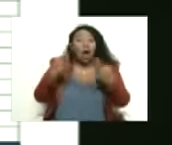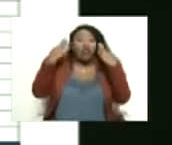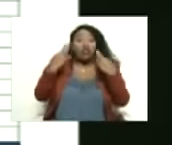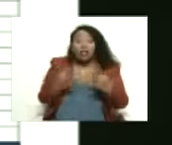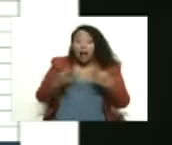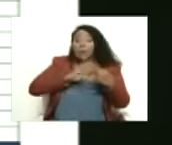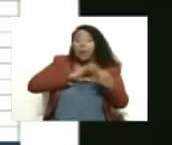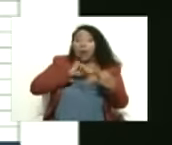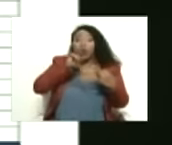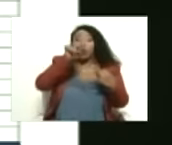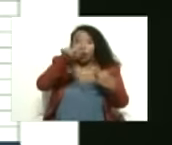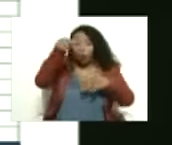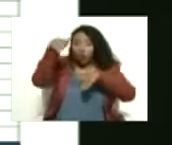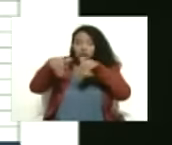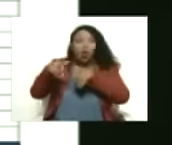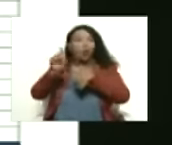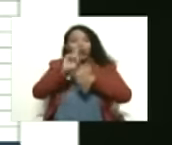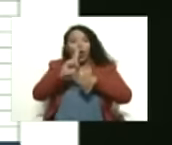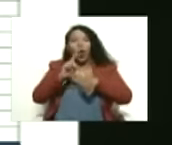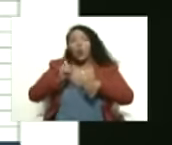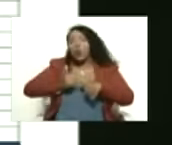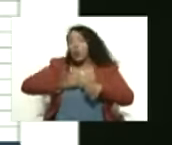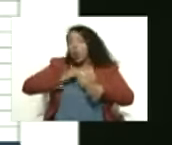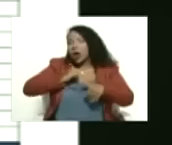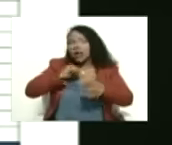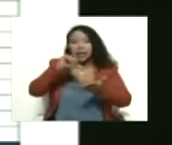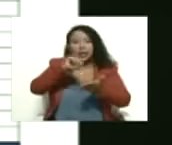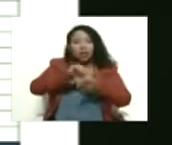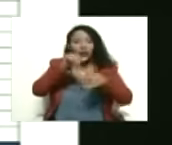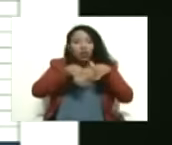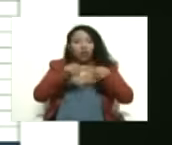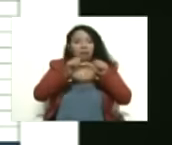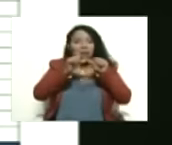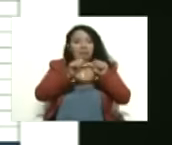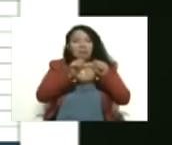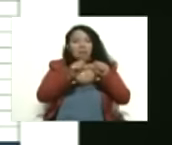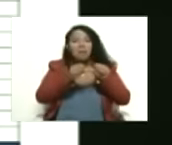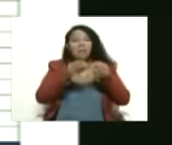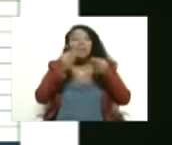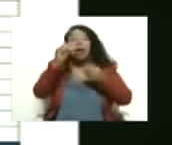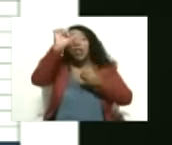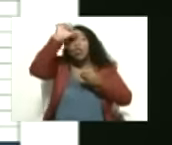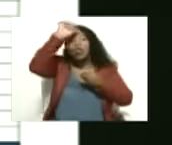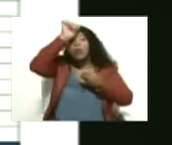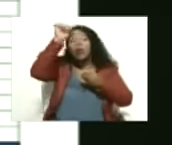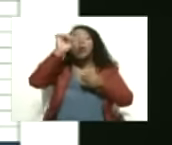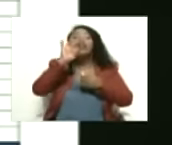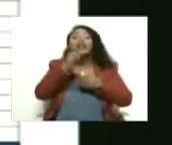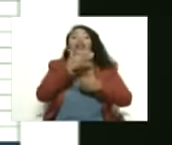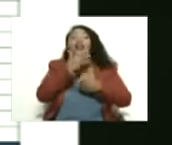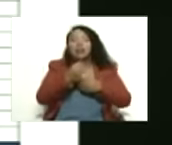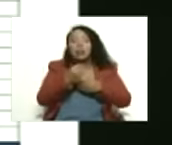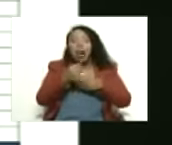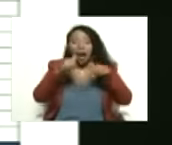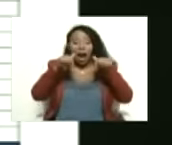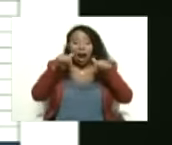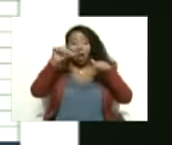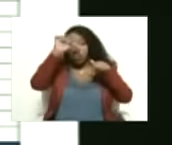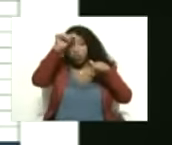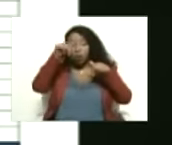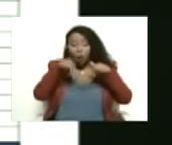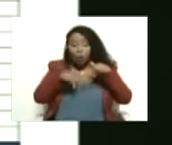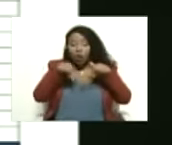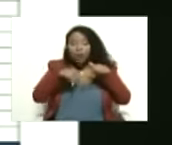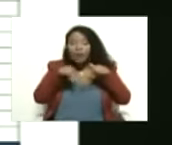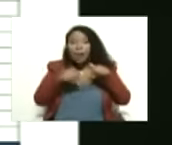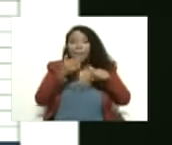natural usted vota ese centro de votación se mantiene para el domingo 3 de diciembre en este caso es para que usted